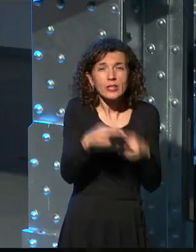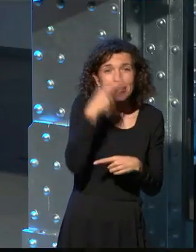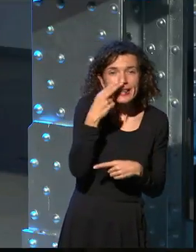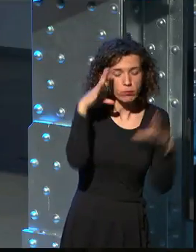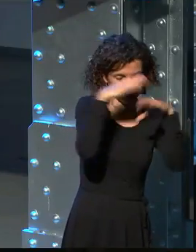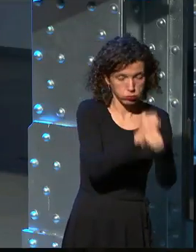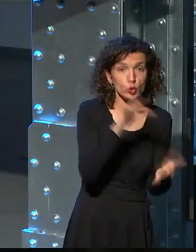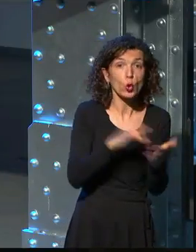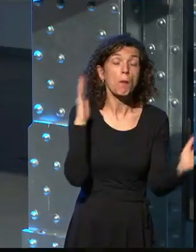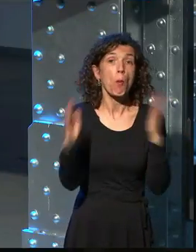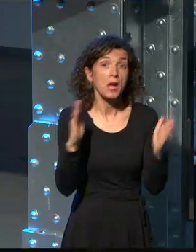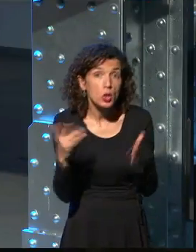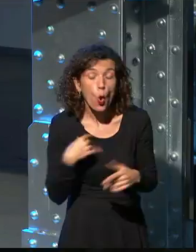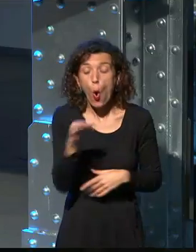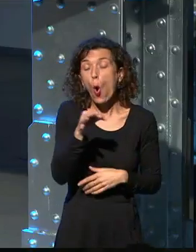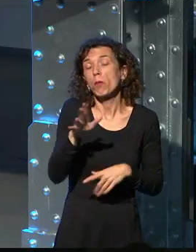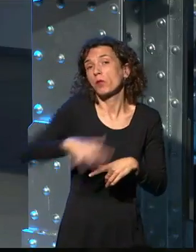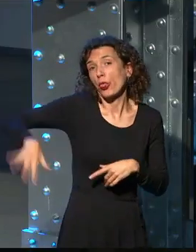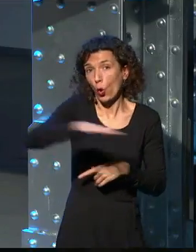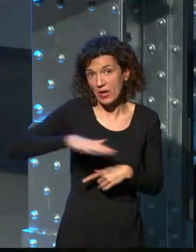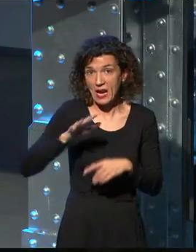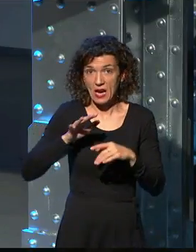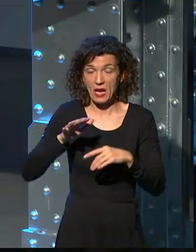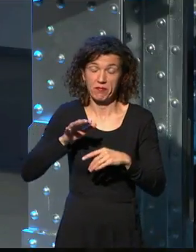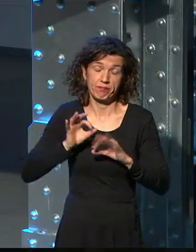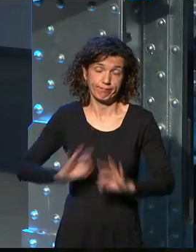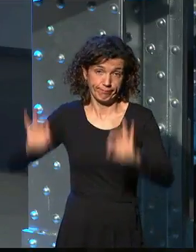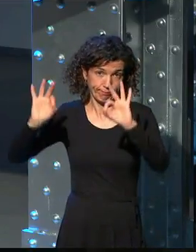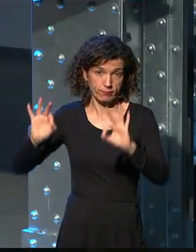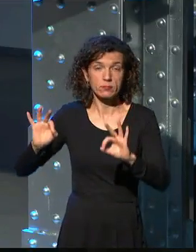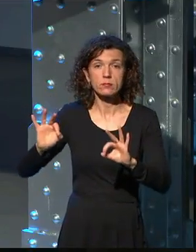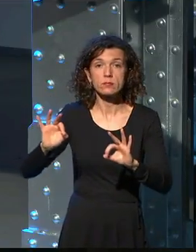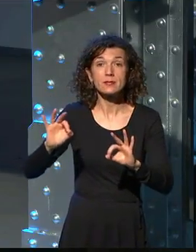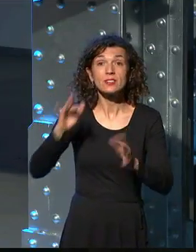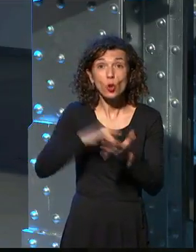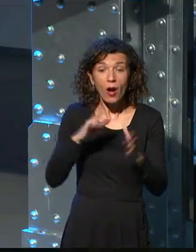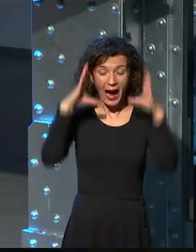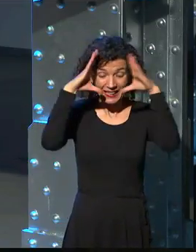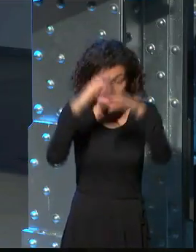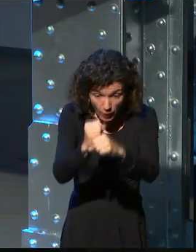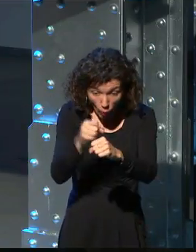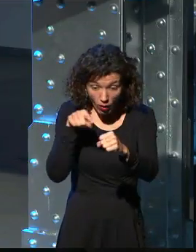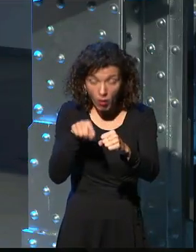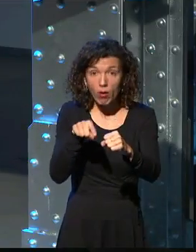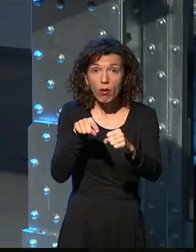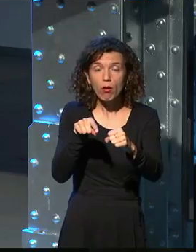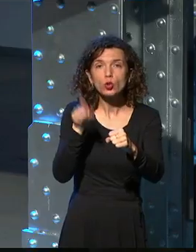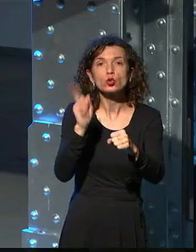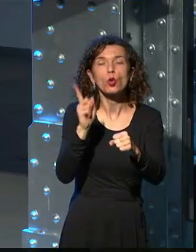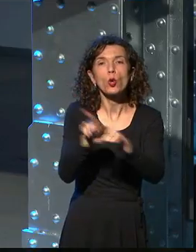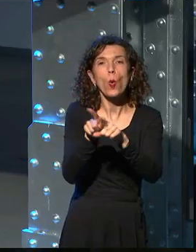interesa, un momento determinado, un lugar espacial determinado, y por el hecho de aplicar este foco no